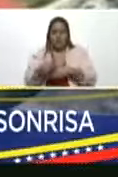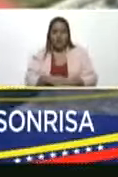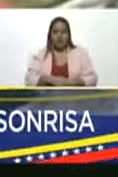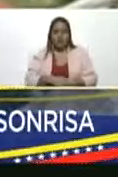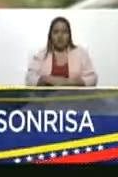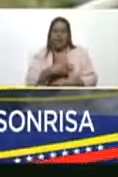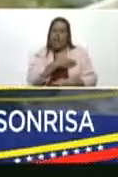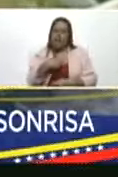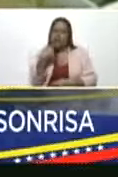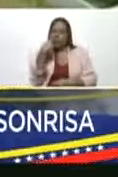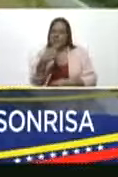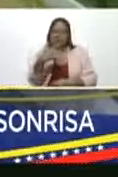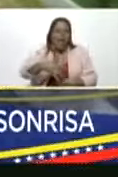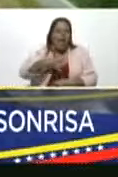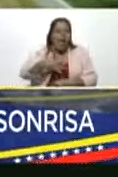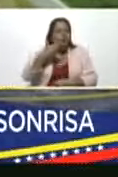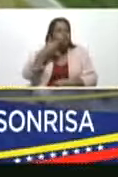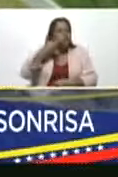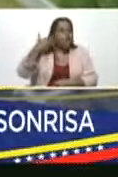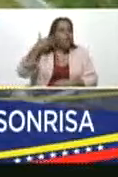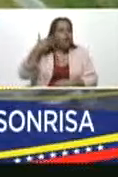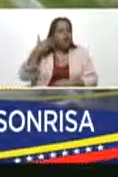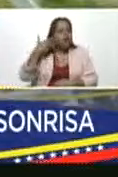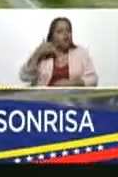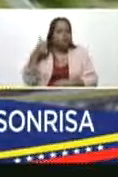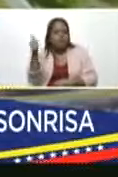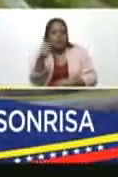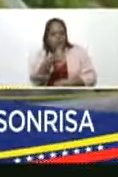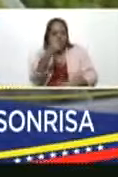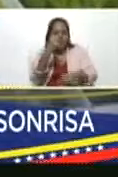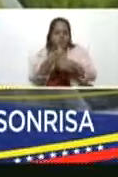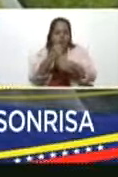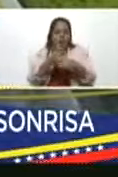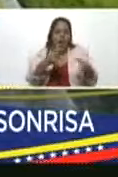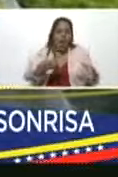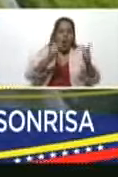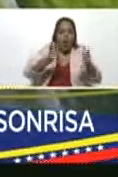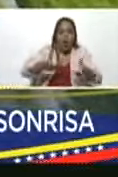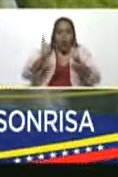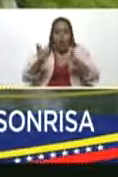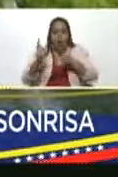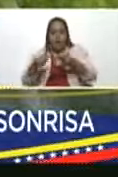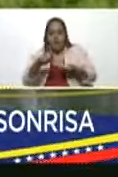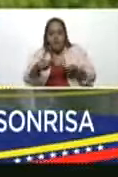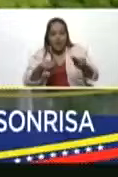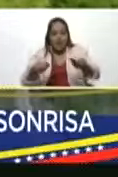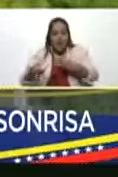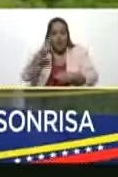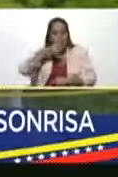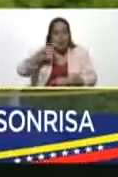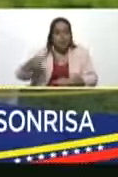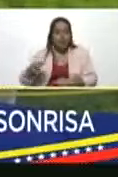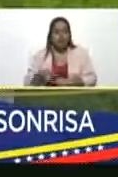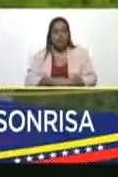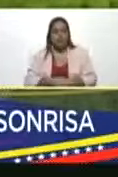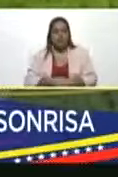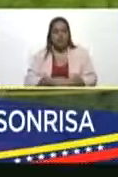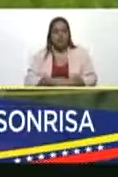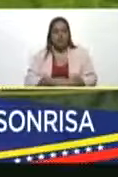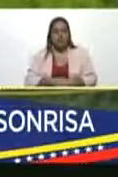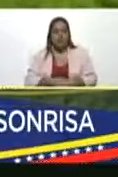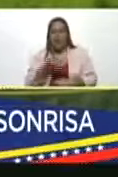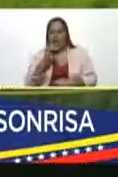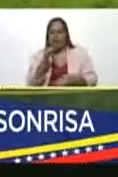queremos decirle que nos sentimos orgullosos, porque cada obra que se inaugura, cada obra que se entrega a nuestro pueblo, cuenta